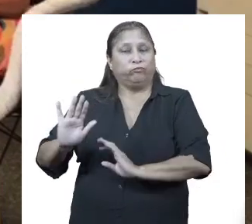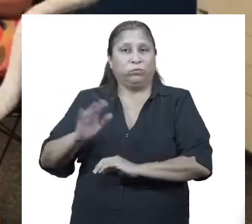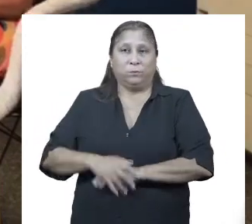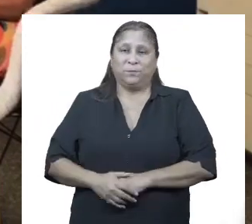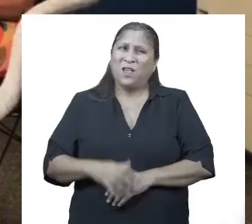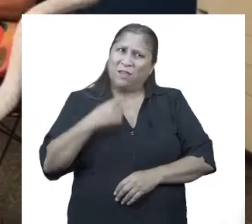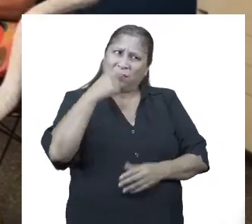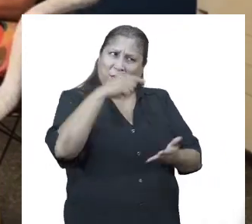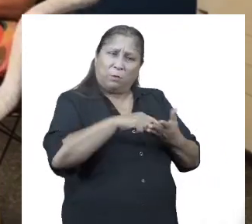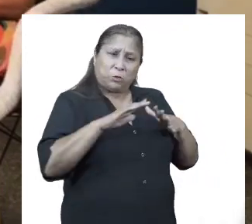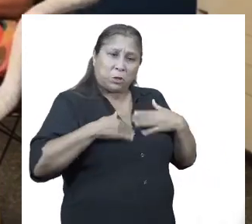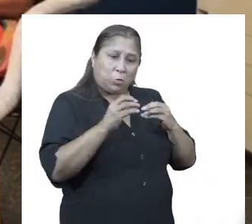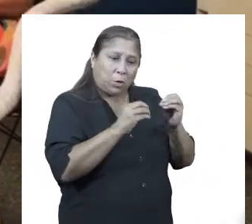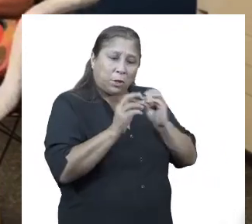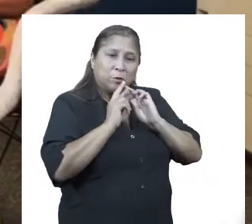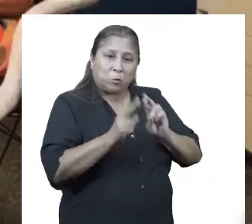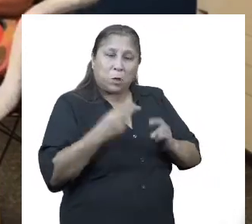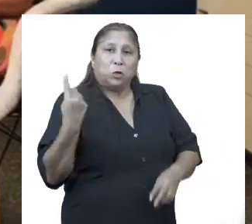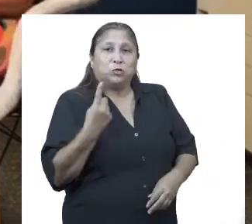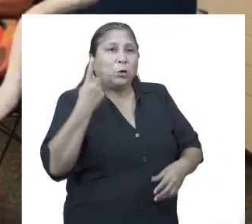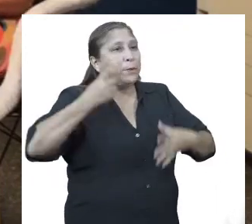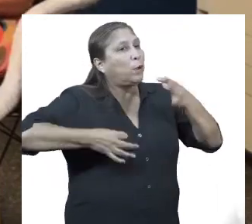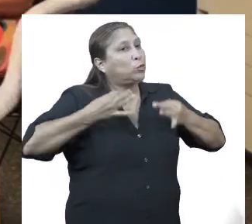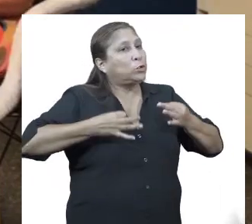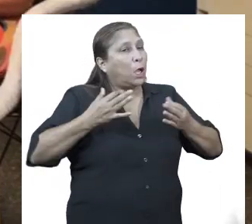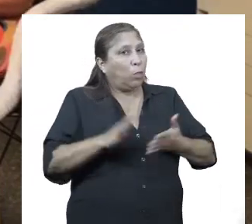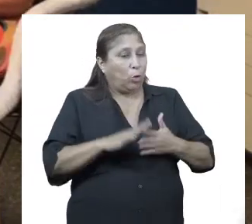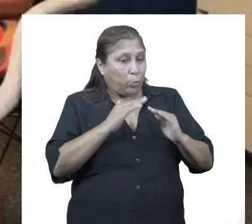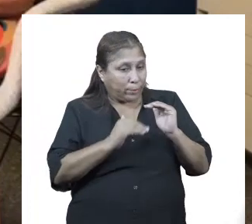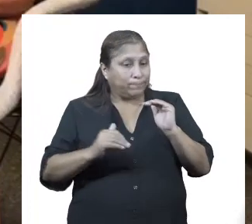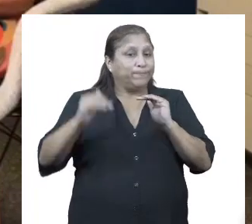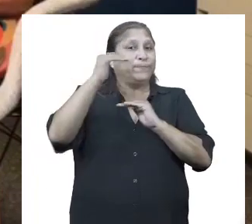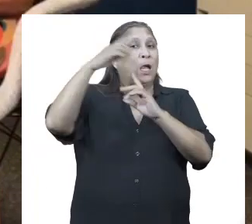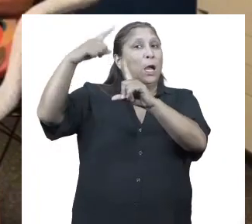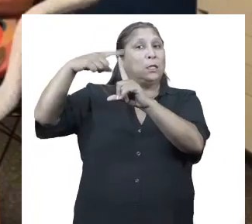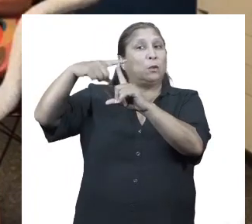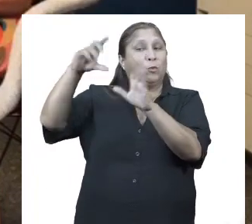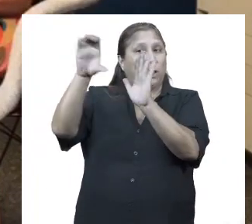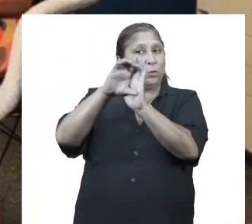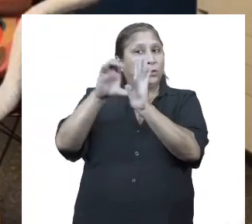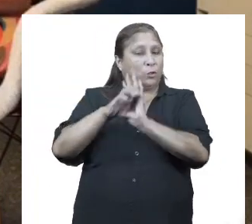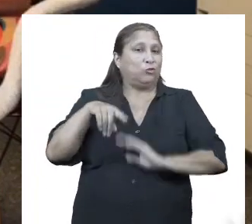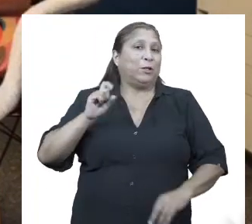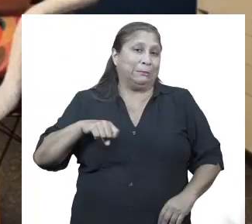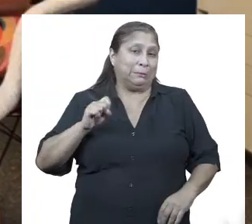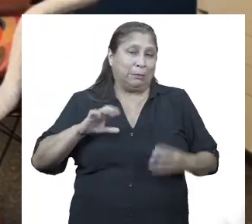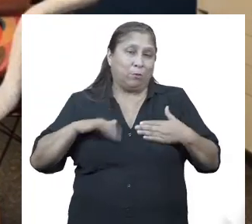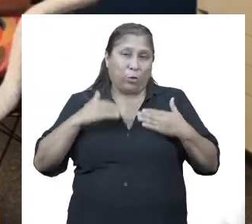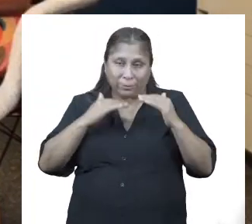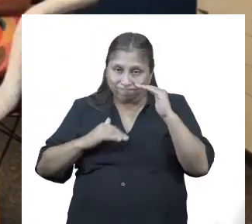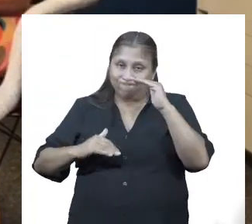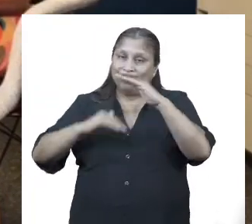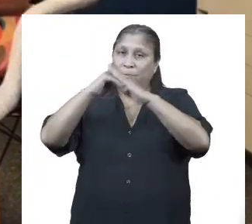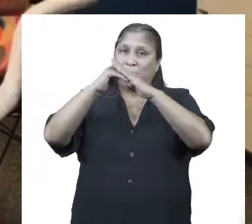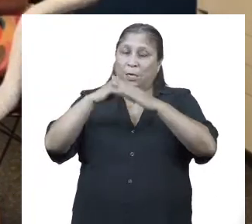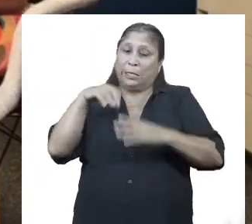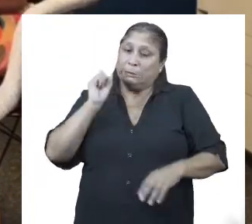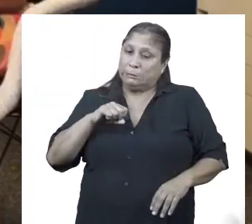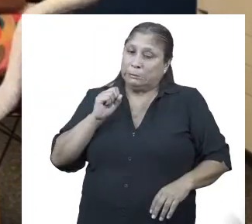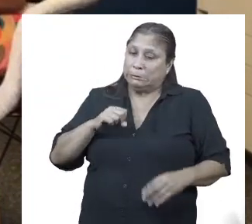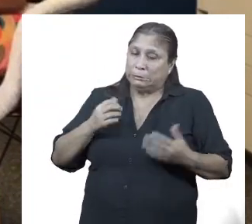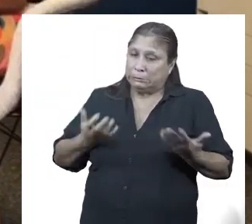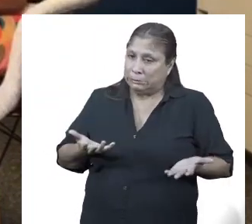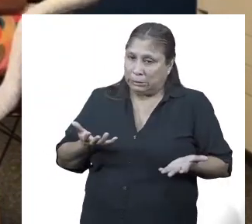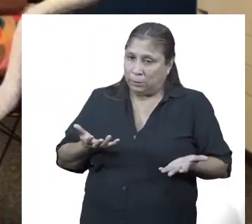¿no? Digamos que esto se podría resolver solo en juzgado o puede llevar hasta el Tribunal Constitucional. Eso puede llegar, claro. Esto puede llegar en